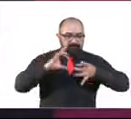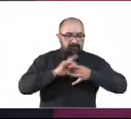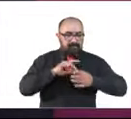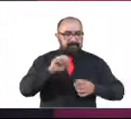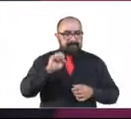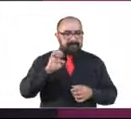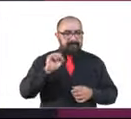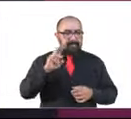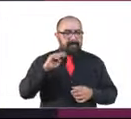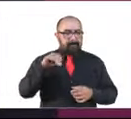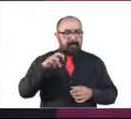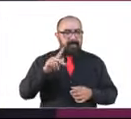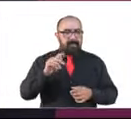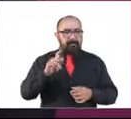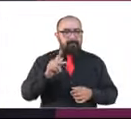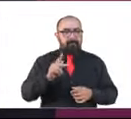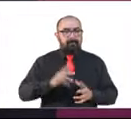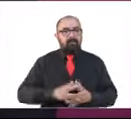Salud,